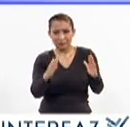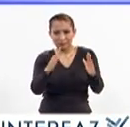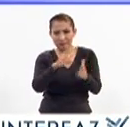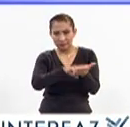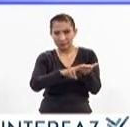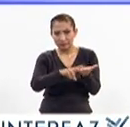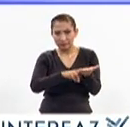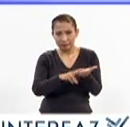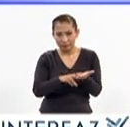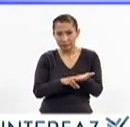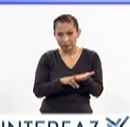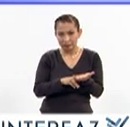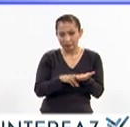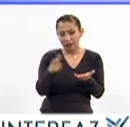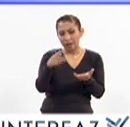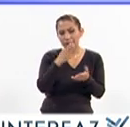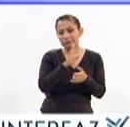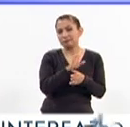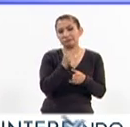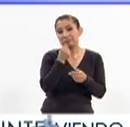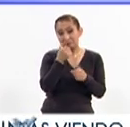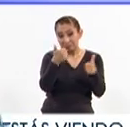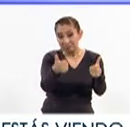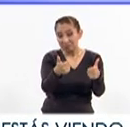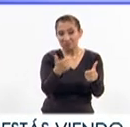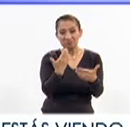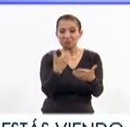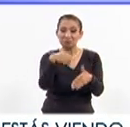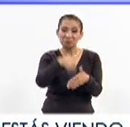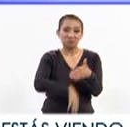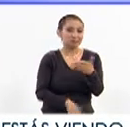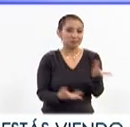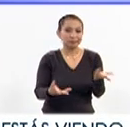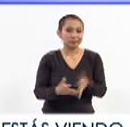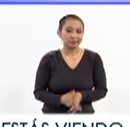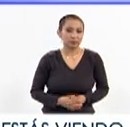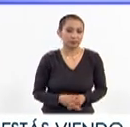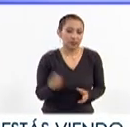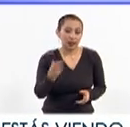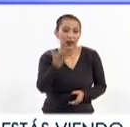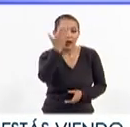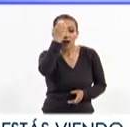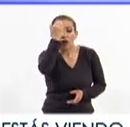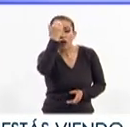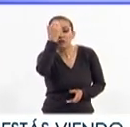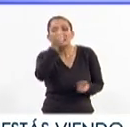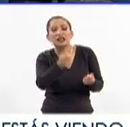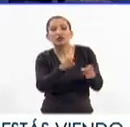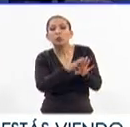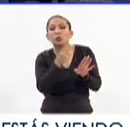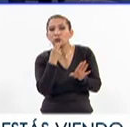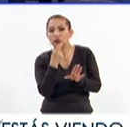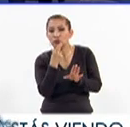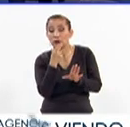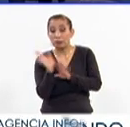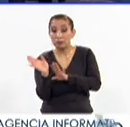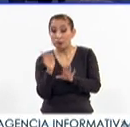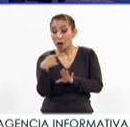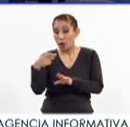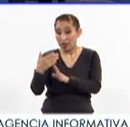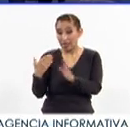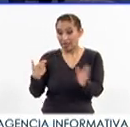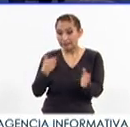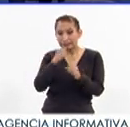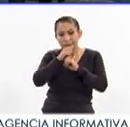verdes, pues no va a tener el éxito deseable, ¿no? Claro. Sin embargo, cuando está bien